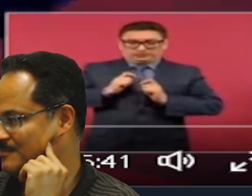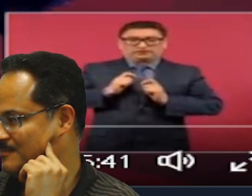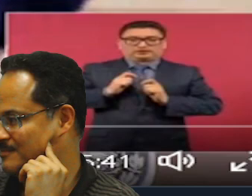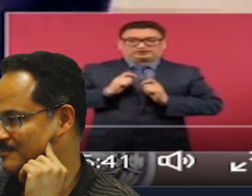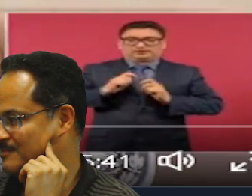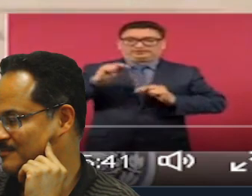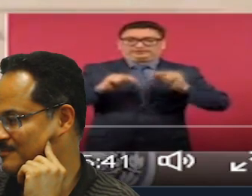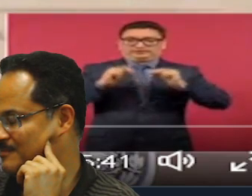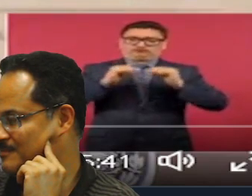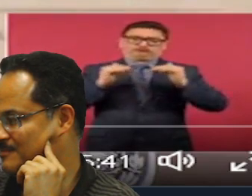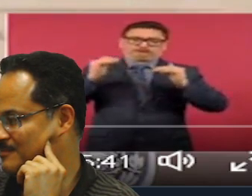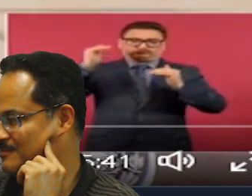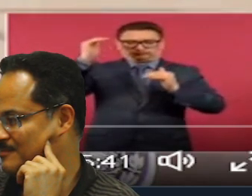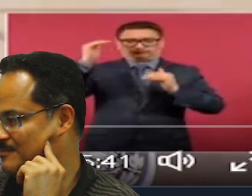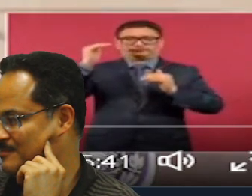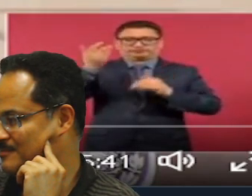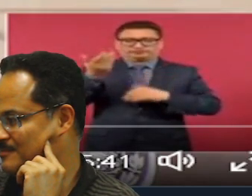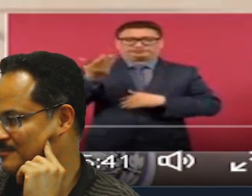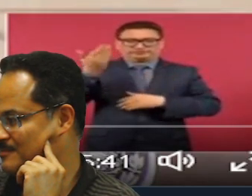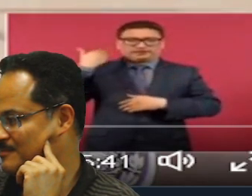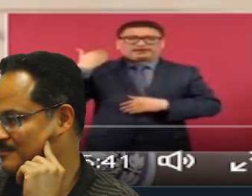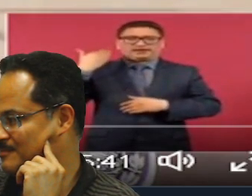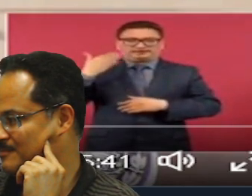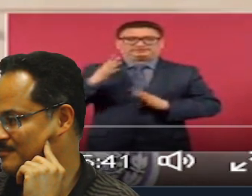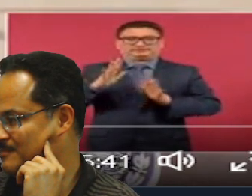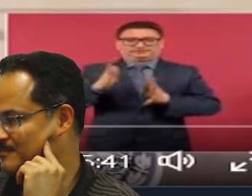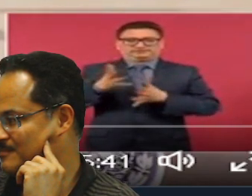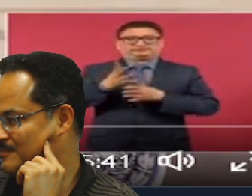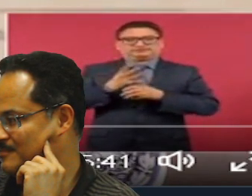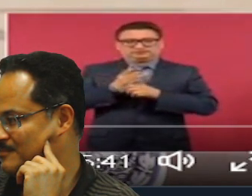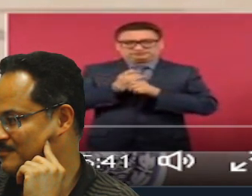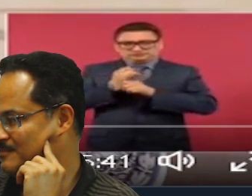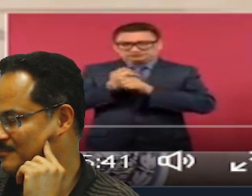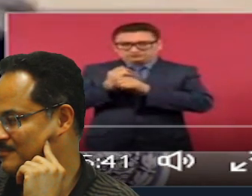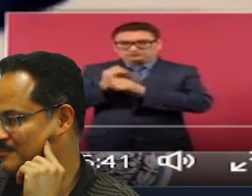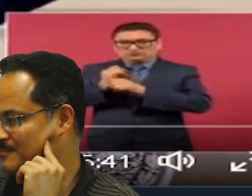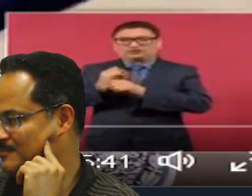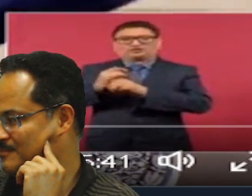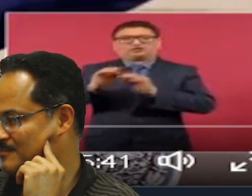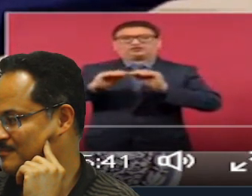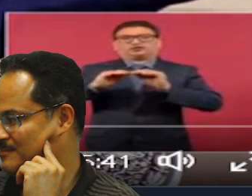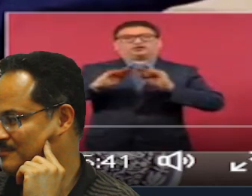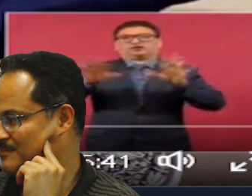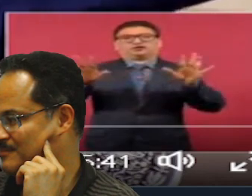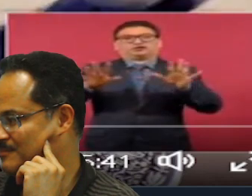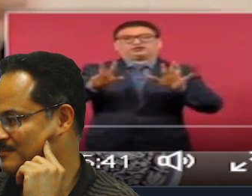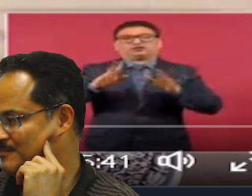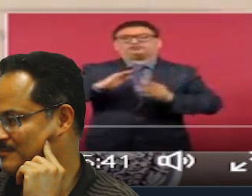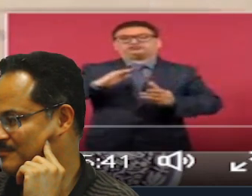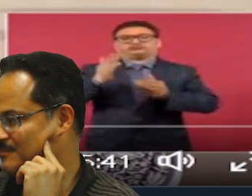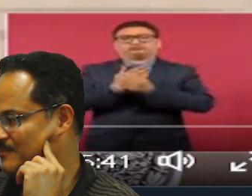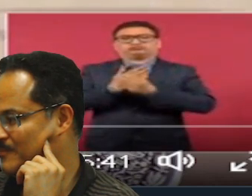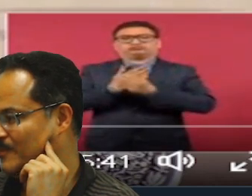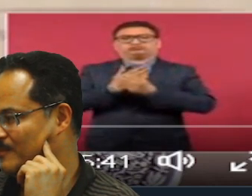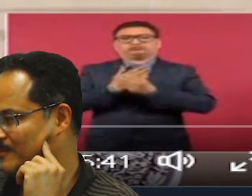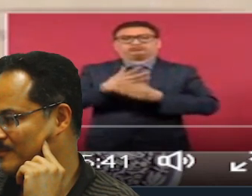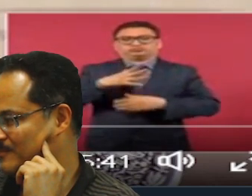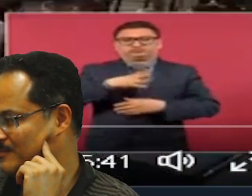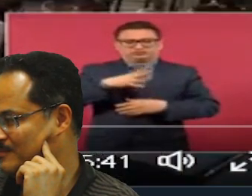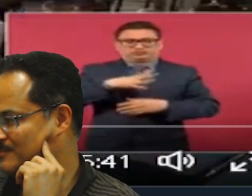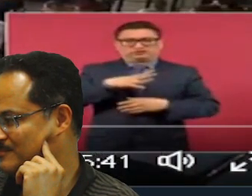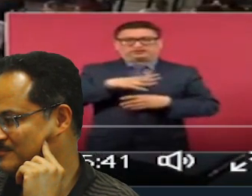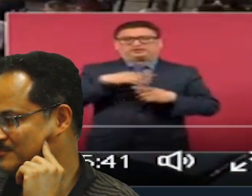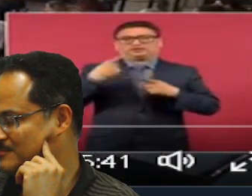de alto nivel es muy probable que abran un expediente las